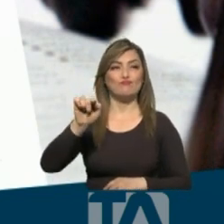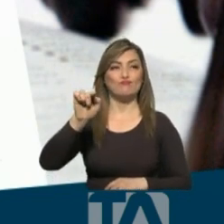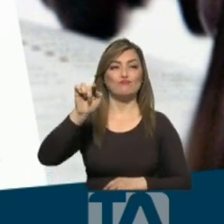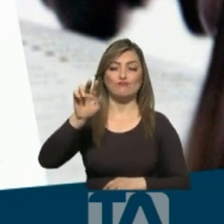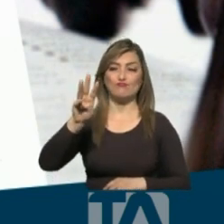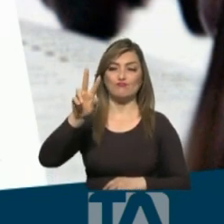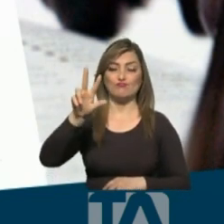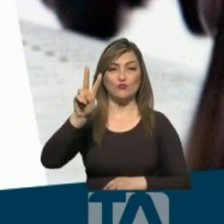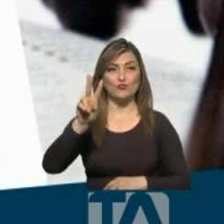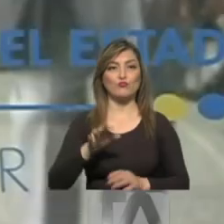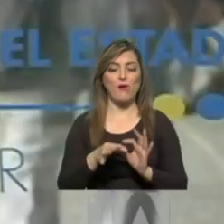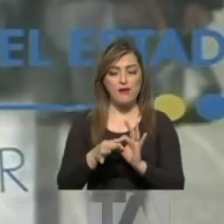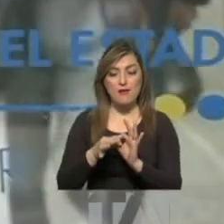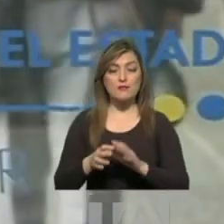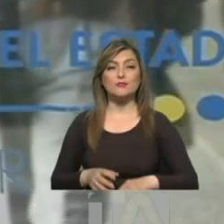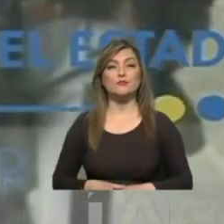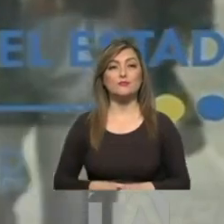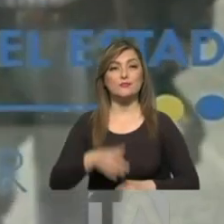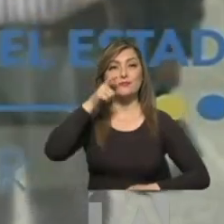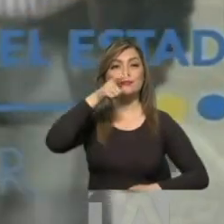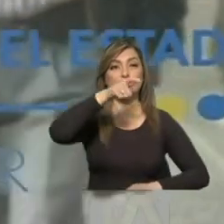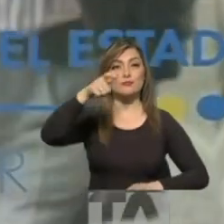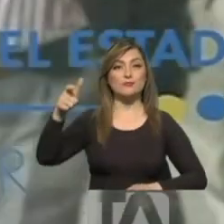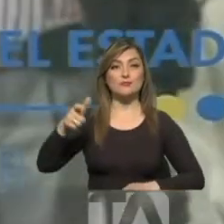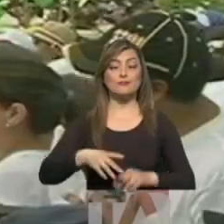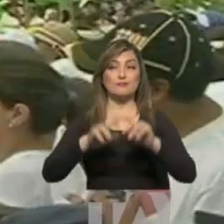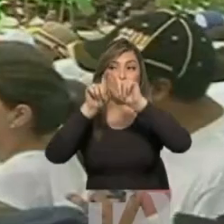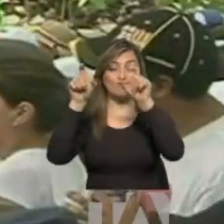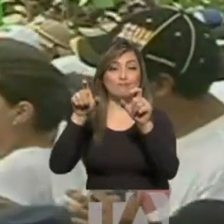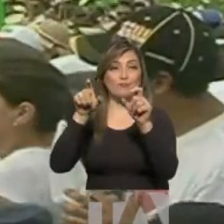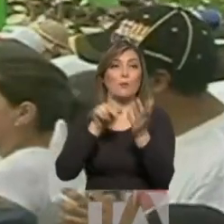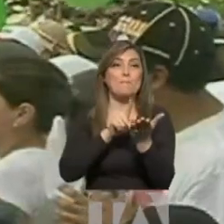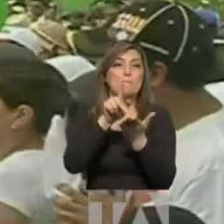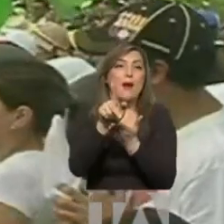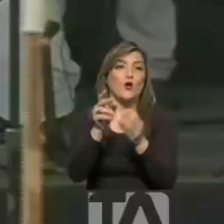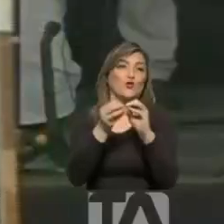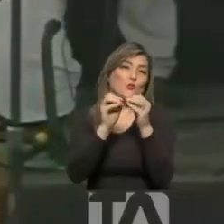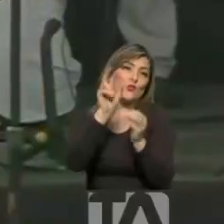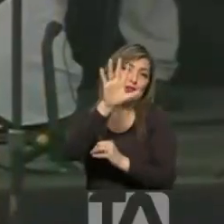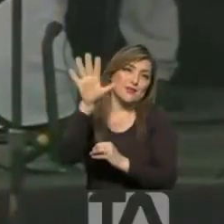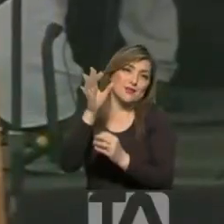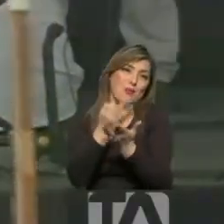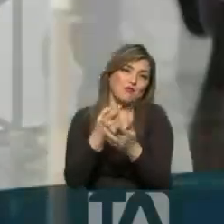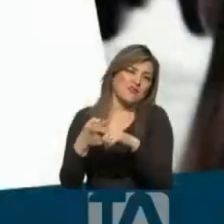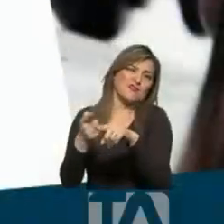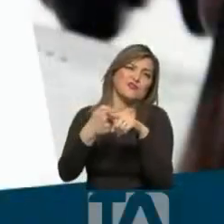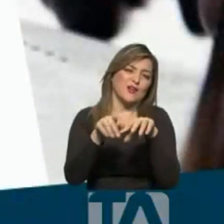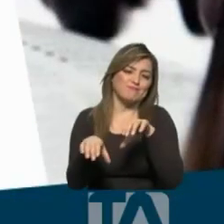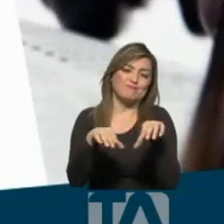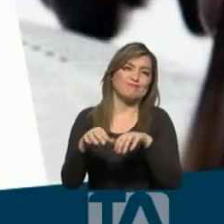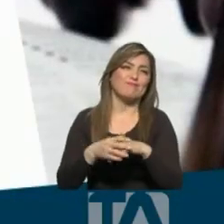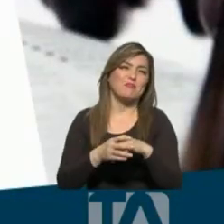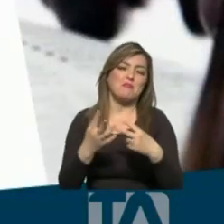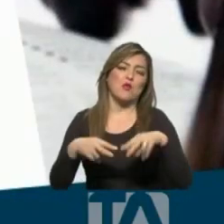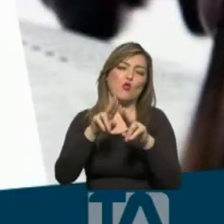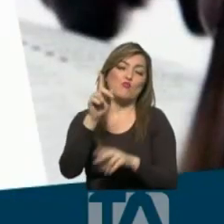$368.632 en calidad de cómplice. Según Fiscalía, esta compañía cubrió los gastos del otrora movimiento oficialista Alianza País por no menos